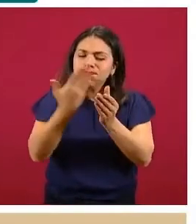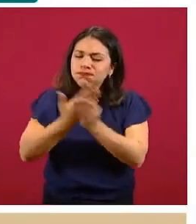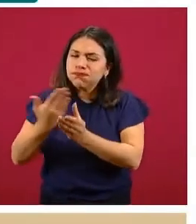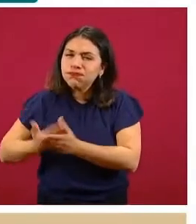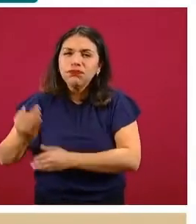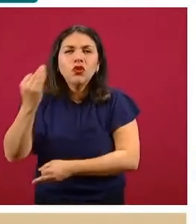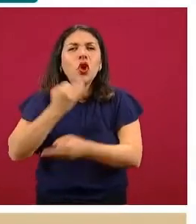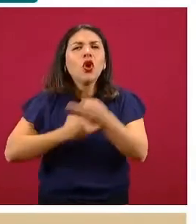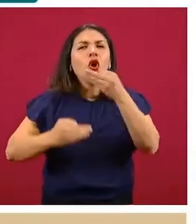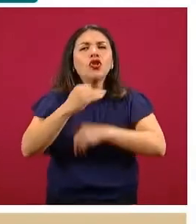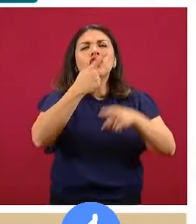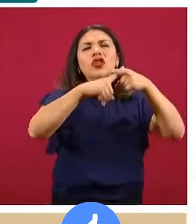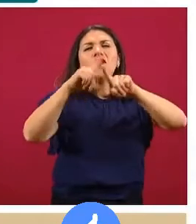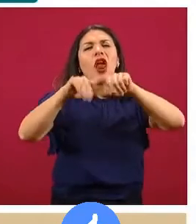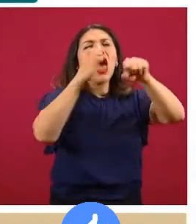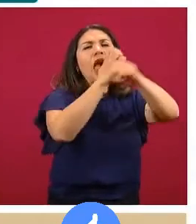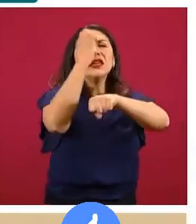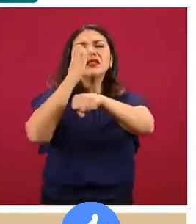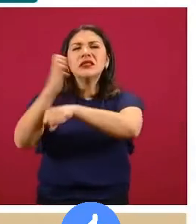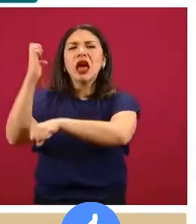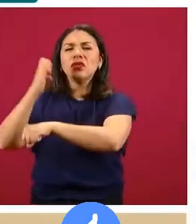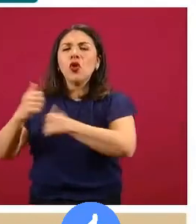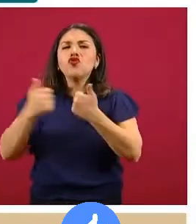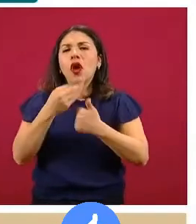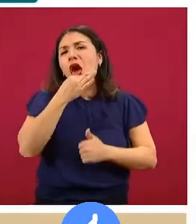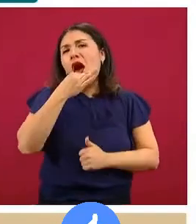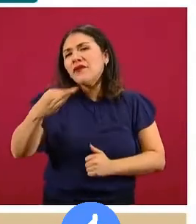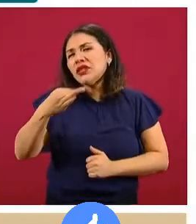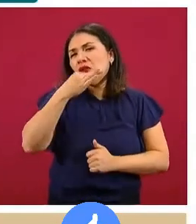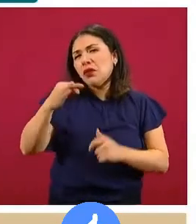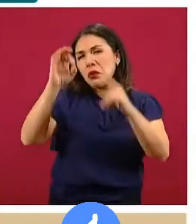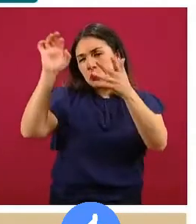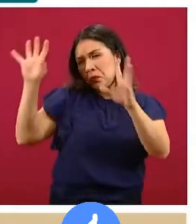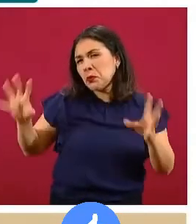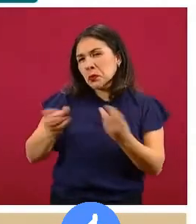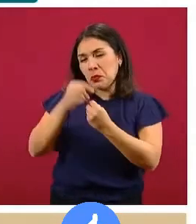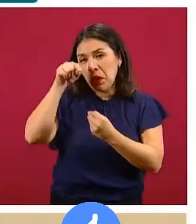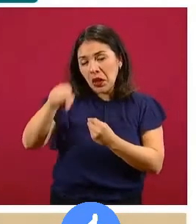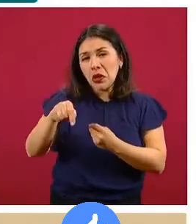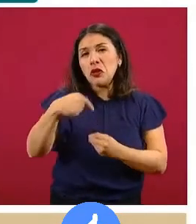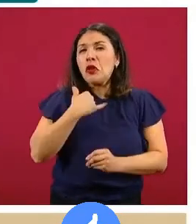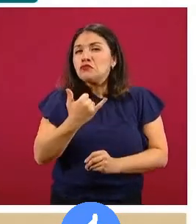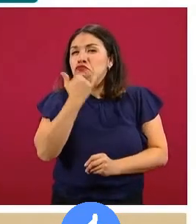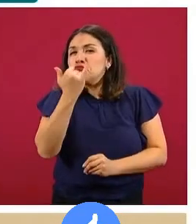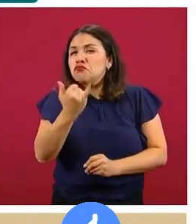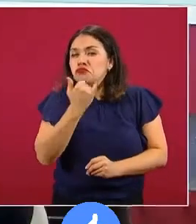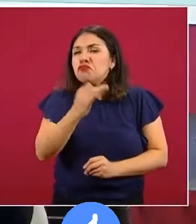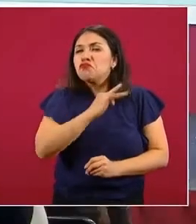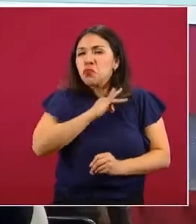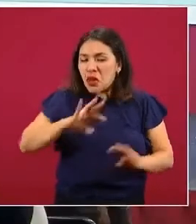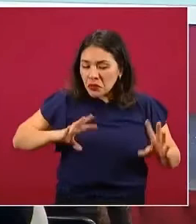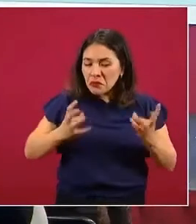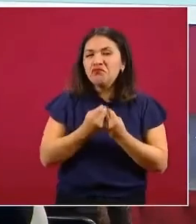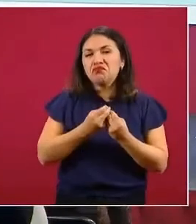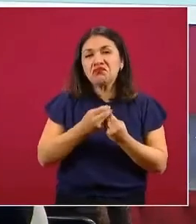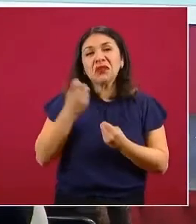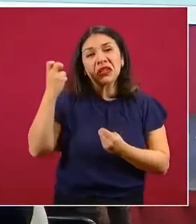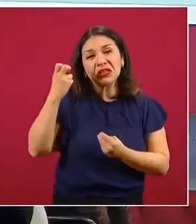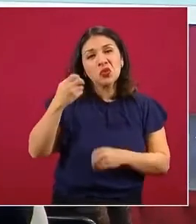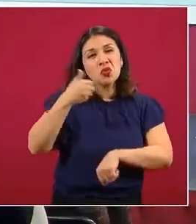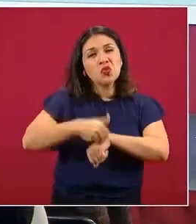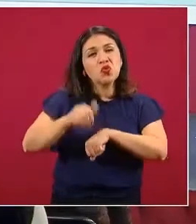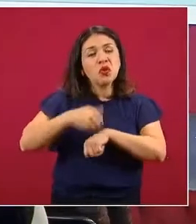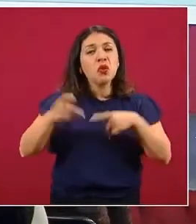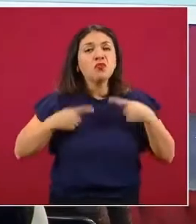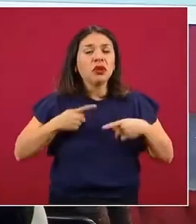todo lo que las entidades federativas notifican y entonces llegamos a estimar esta cantidad de personas que lógicamente es mayor